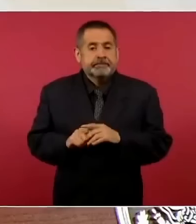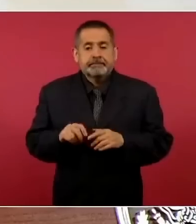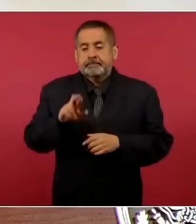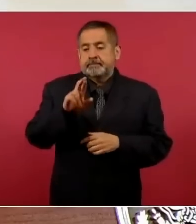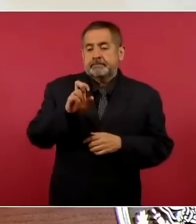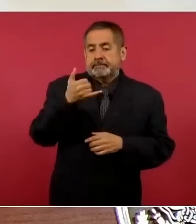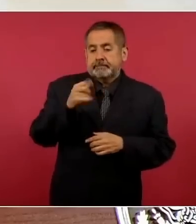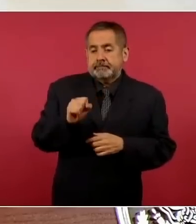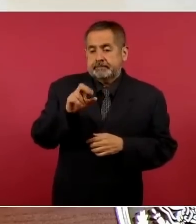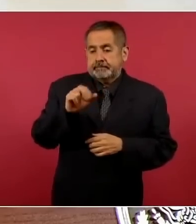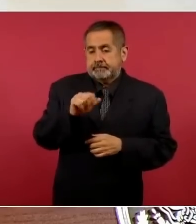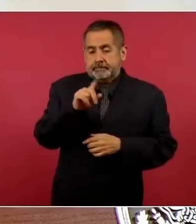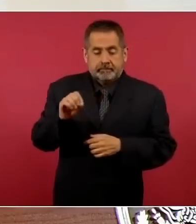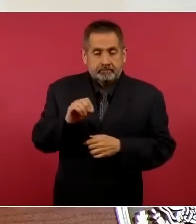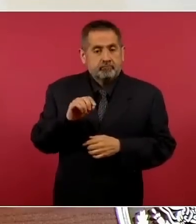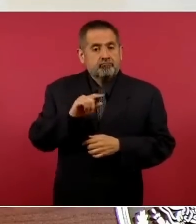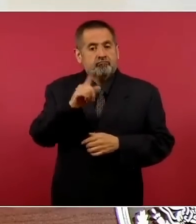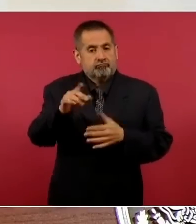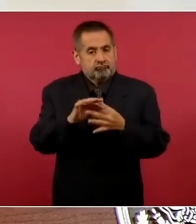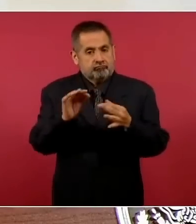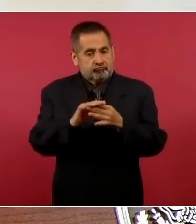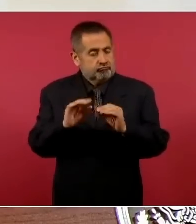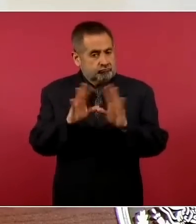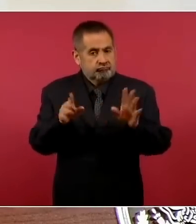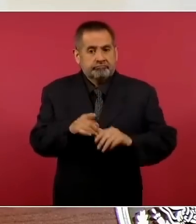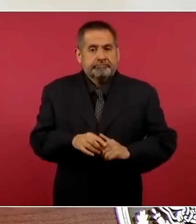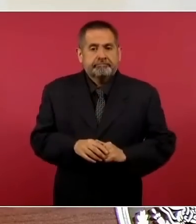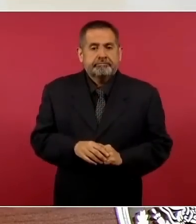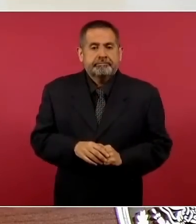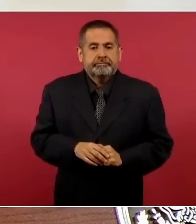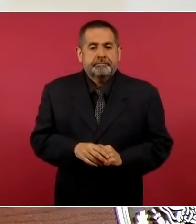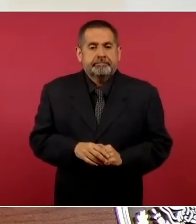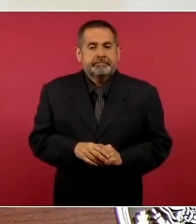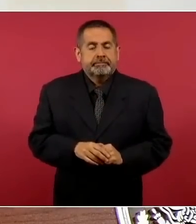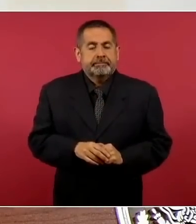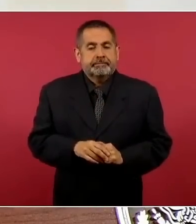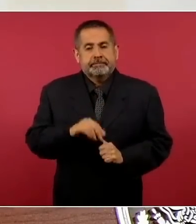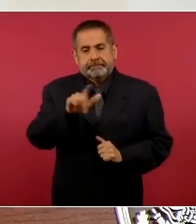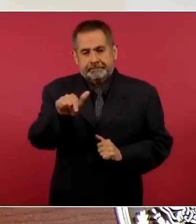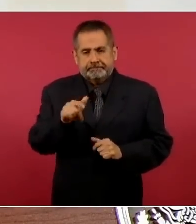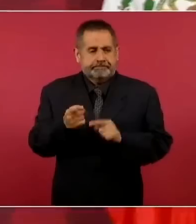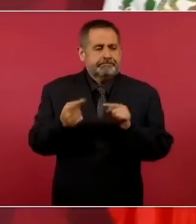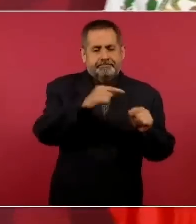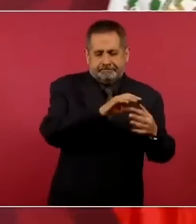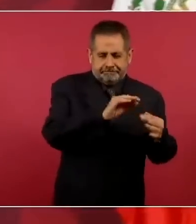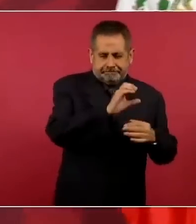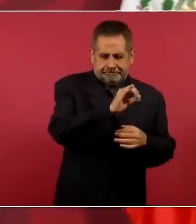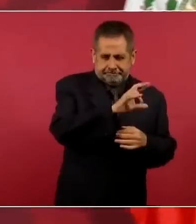Razo les voy a contar y después regreso a Ciro.